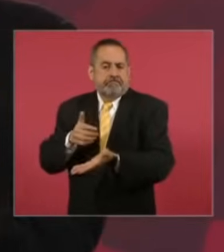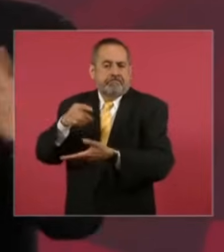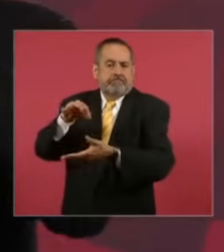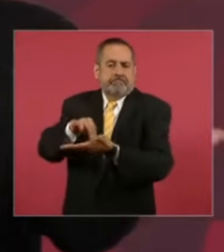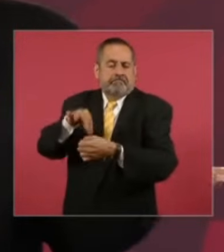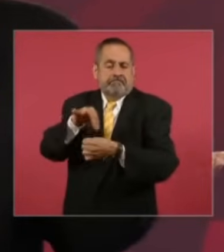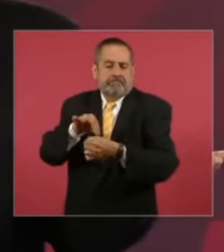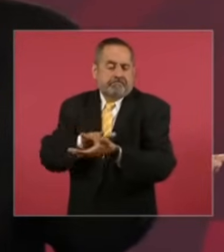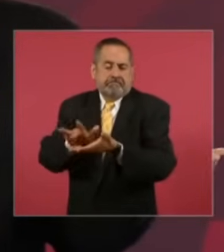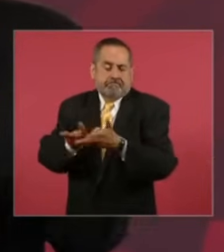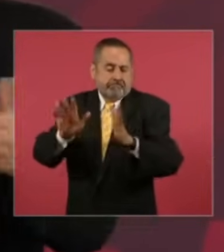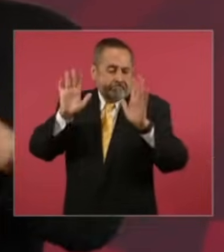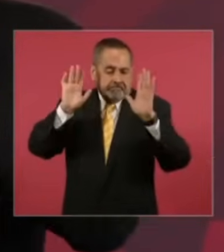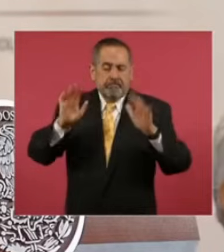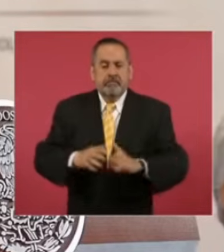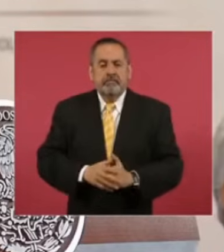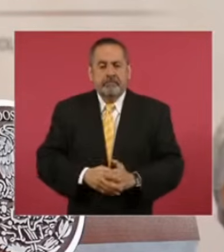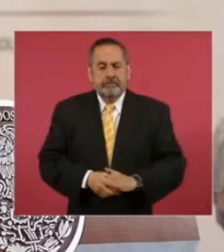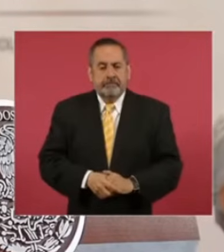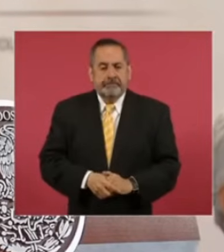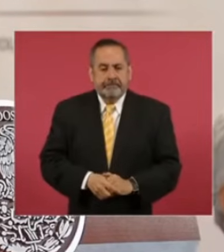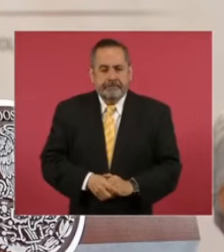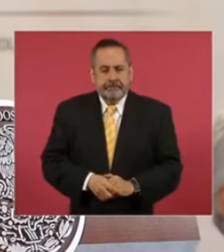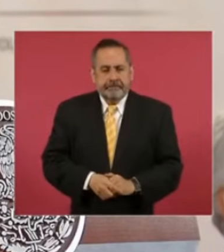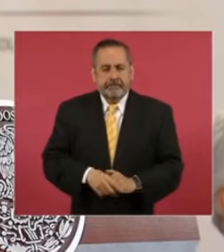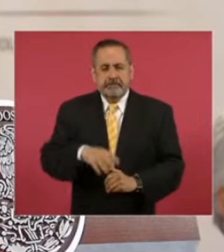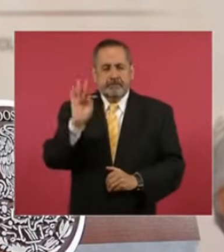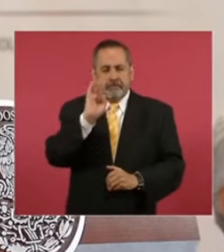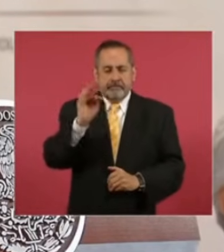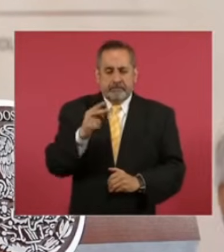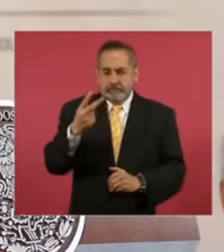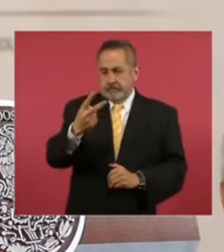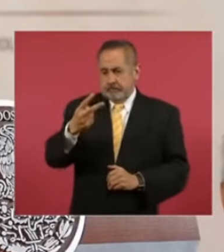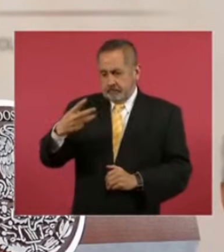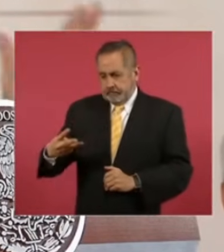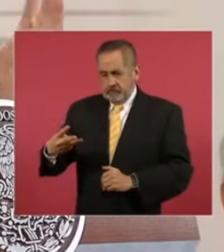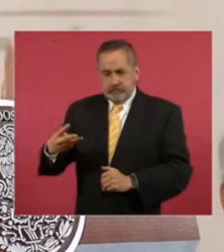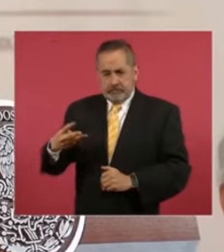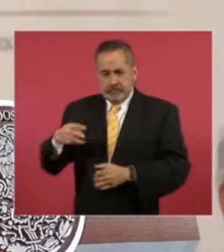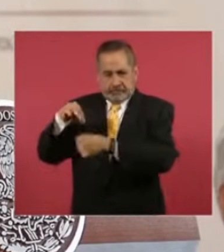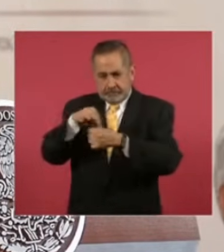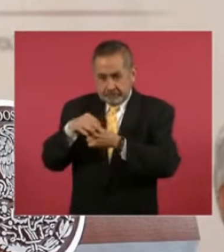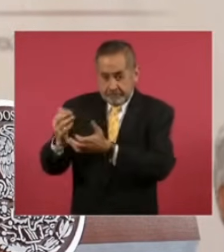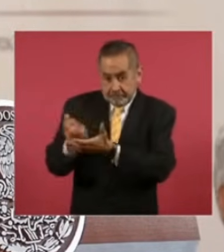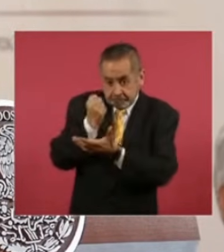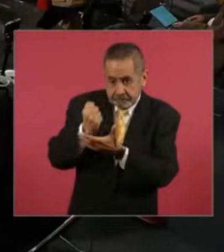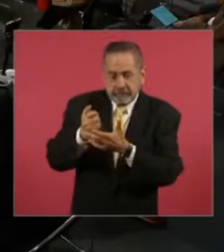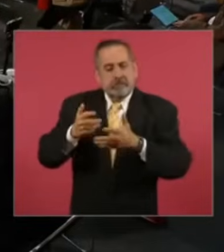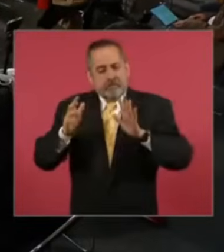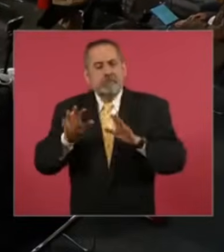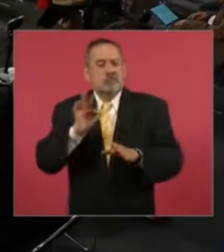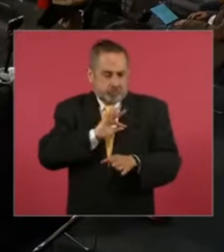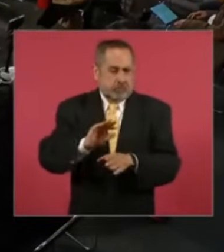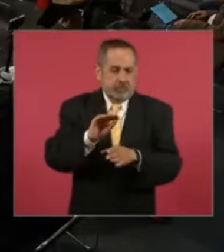Por lo mismo, porque si se tienen 2/3 partes, el partido que gane va a poder